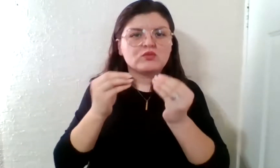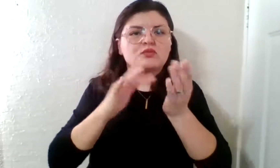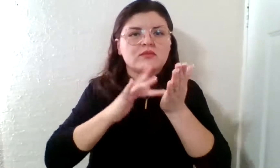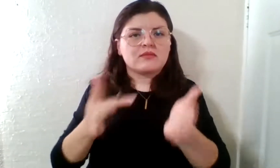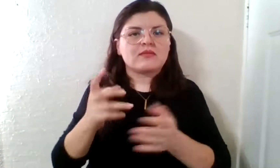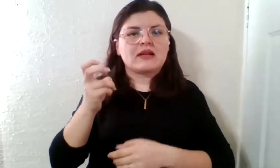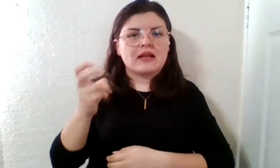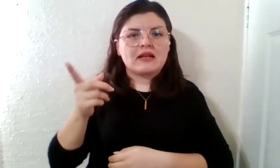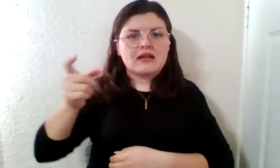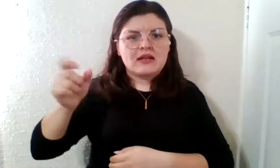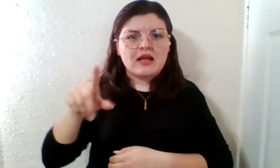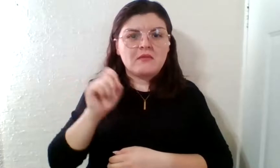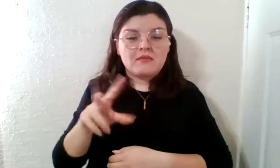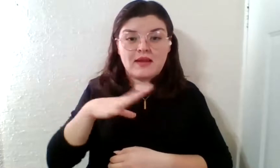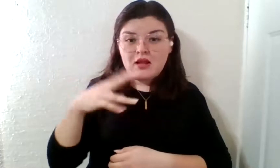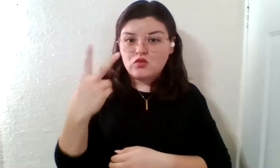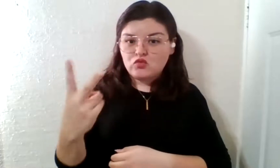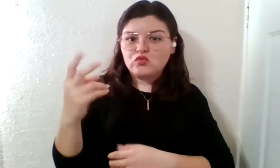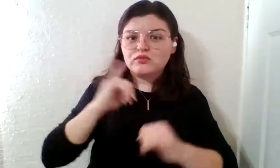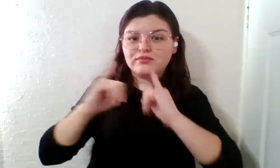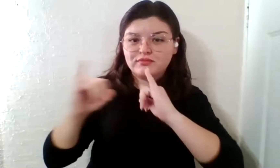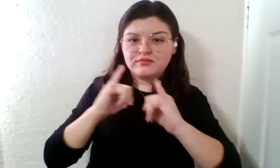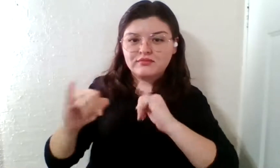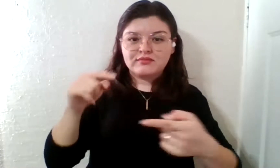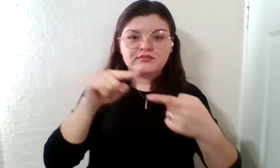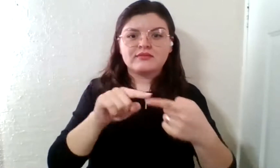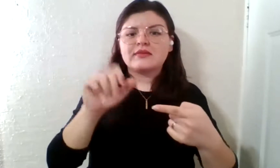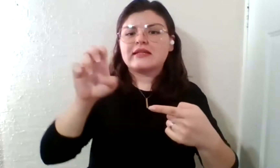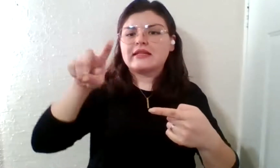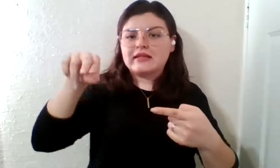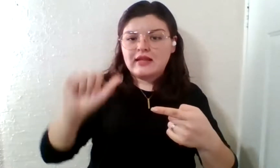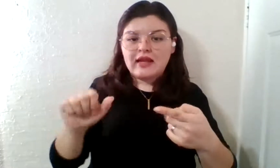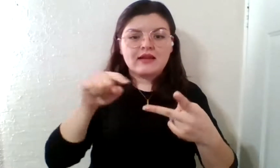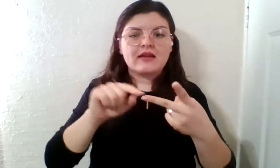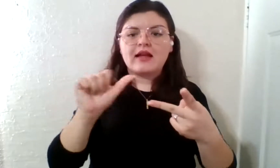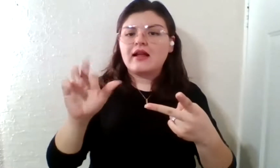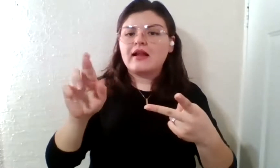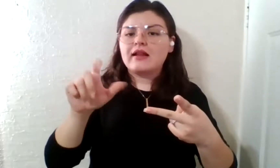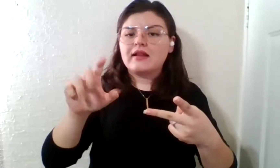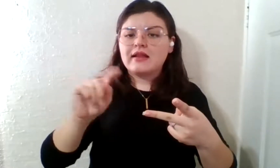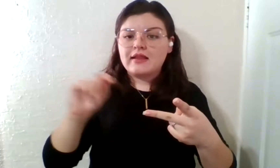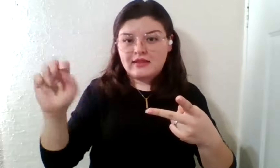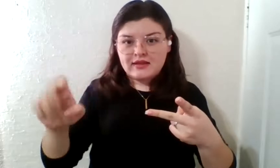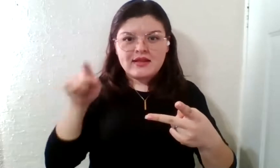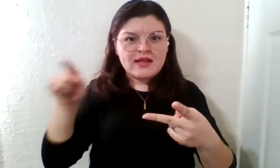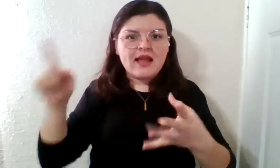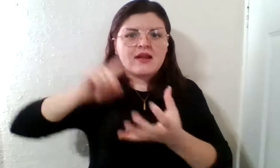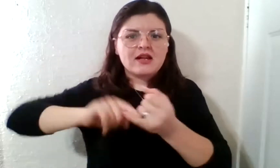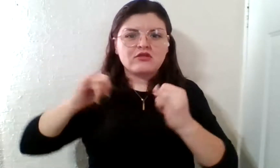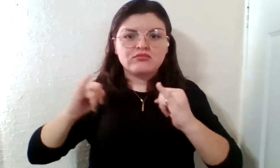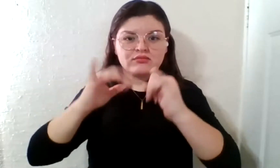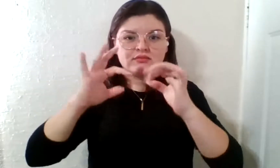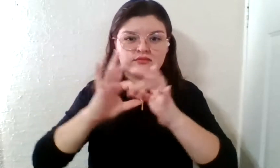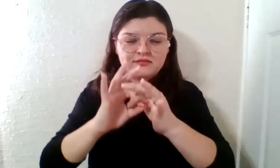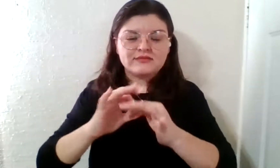a acompañar dos intérpretes que son Edna y Arlet. Ellas son del Instituto Chihuahuense de Lengua de Señas